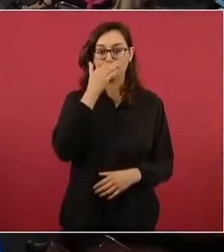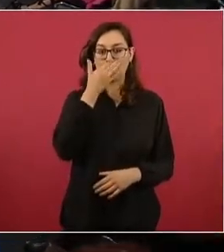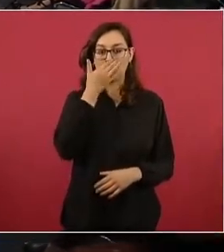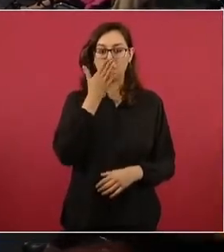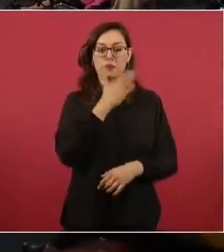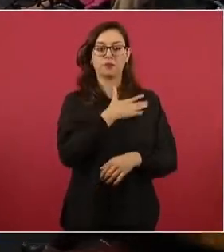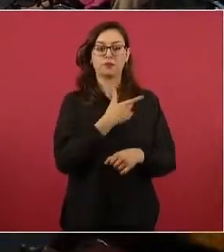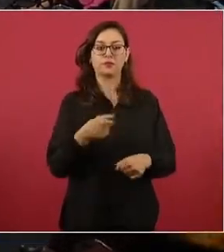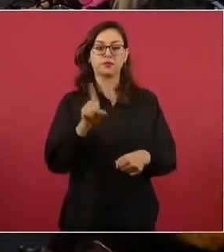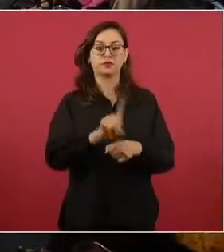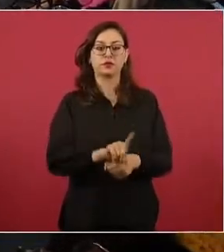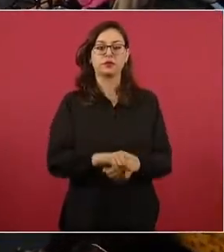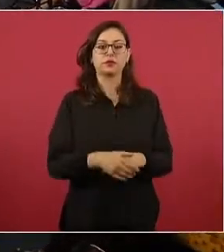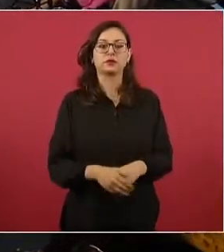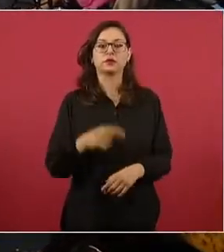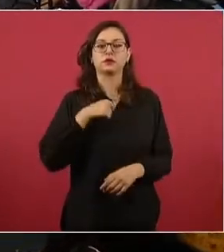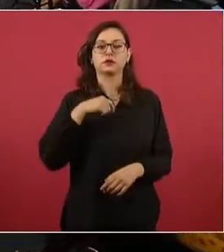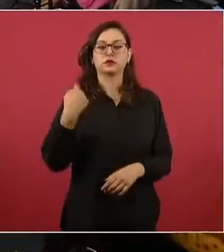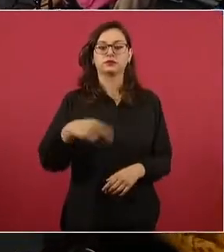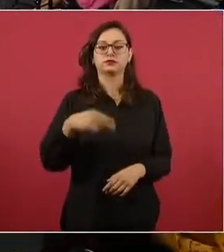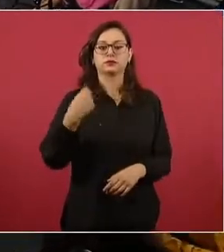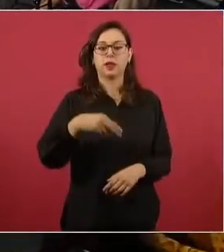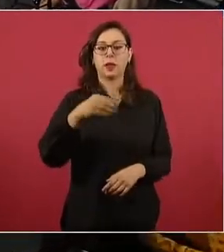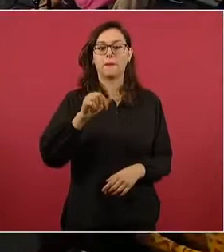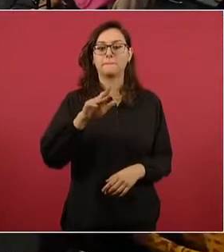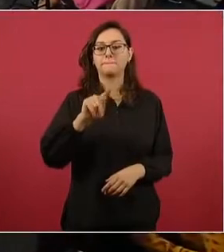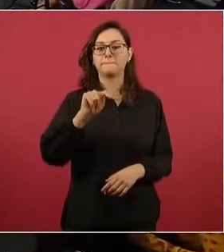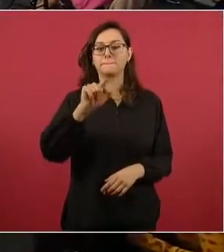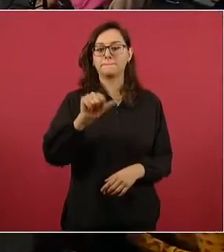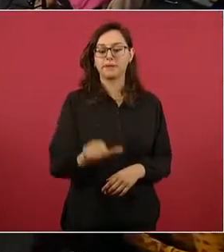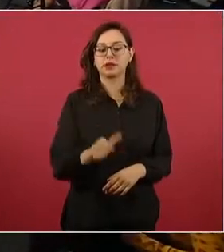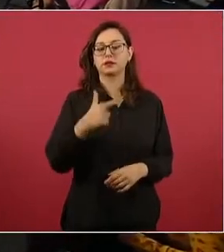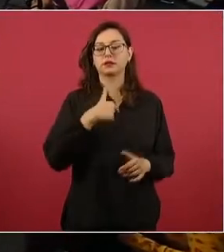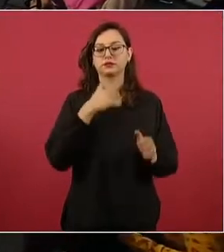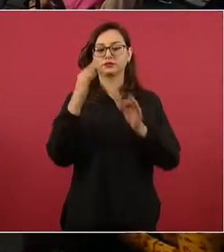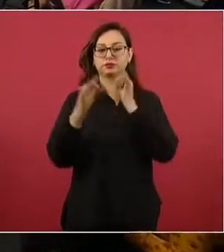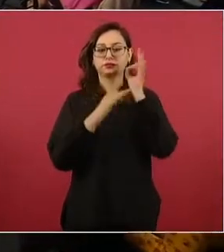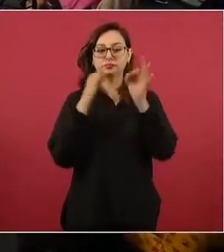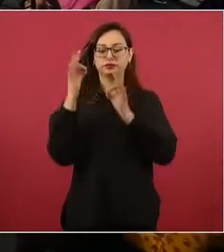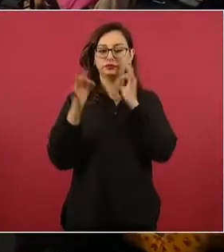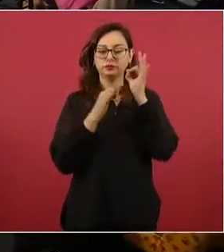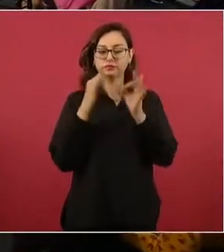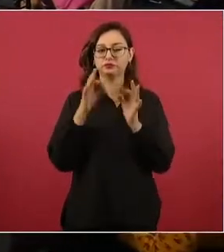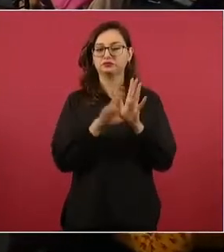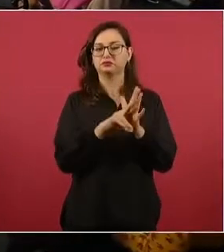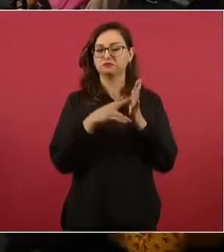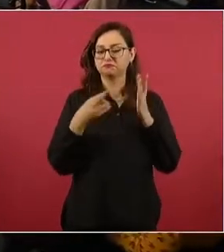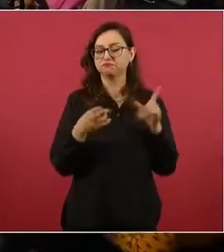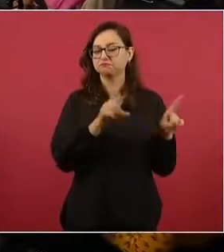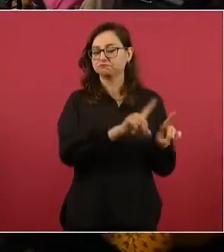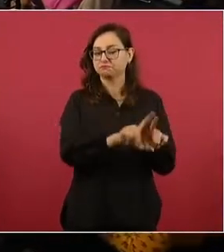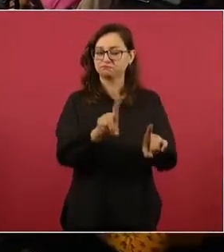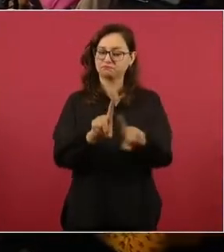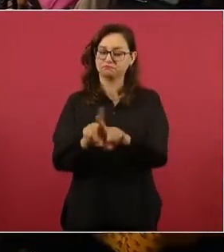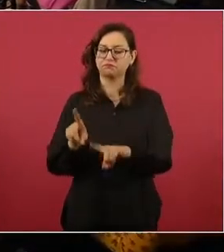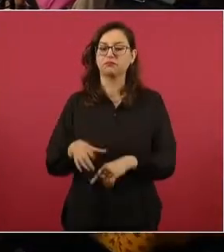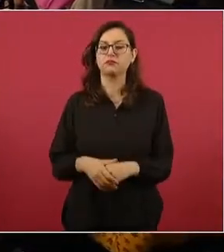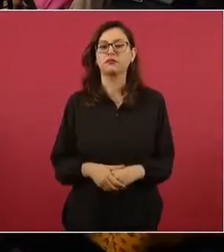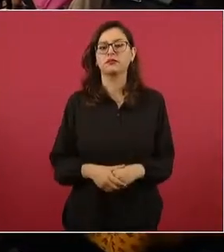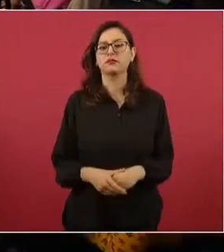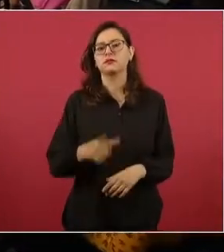Buenos días, Marta Obeso de Esfera Noticias y de la revista Naturopatía. Señor presidente, recordarle